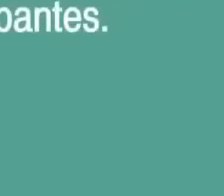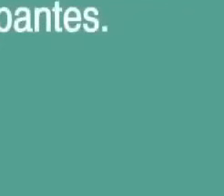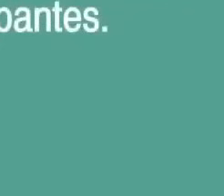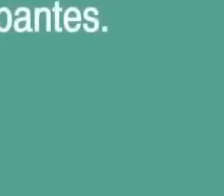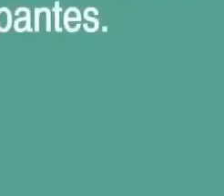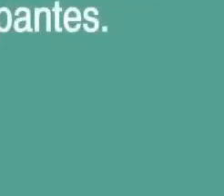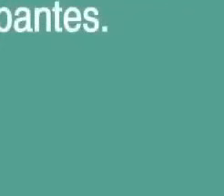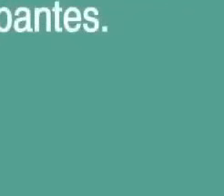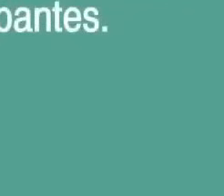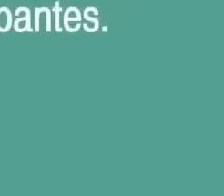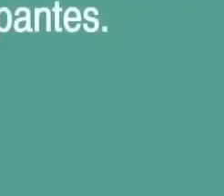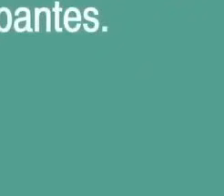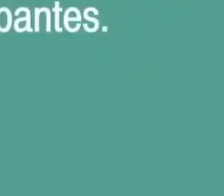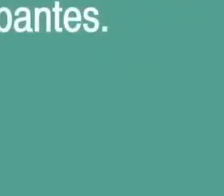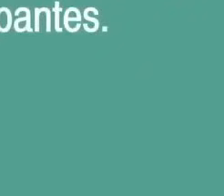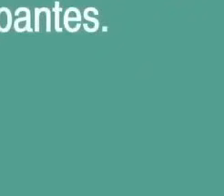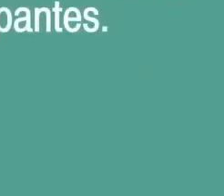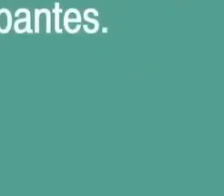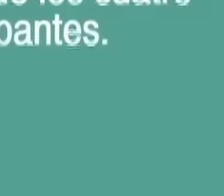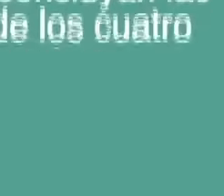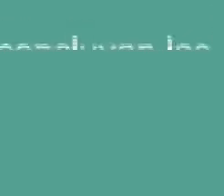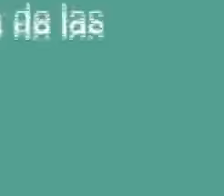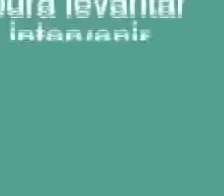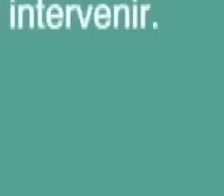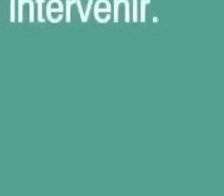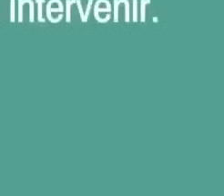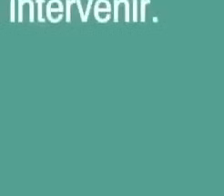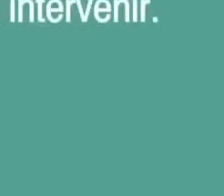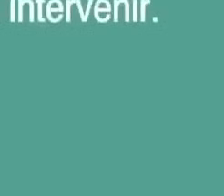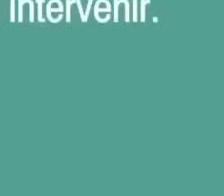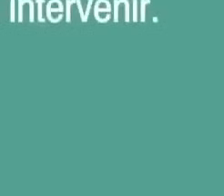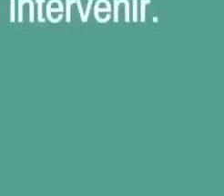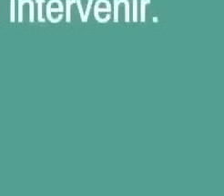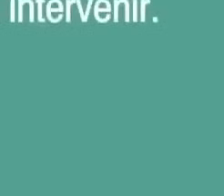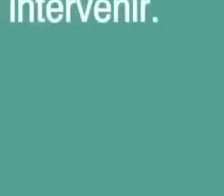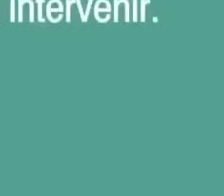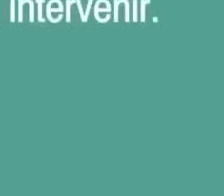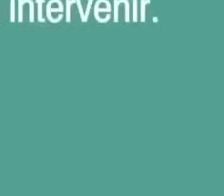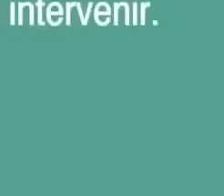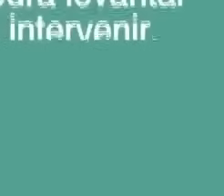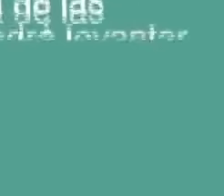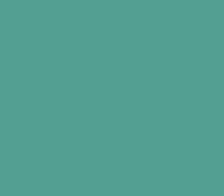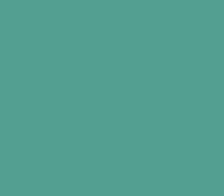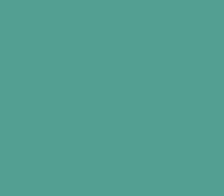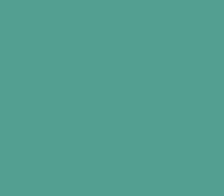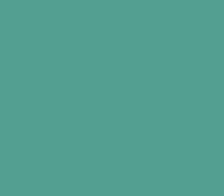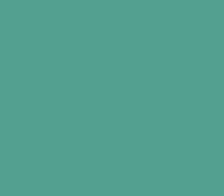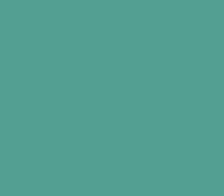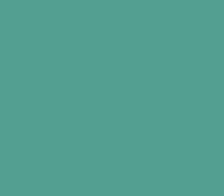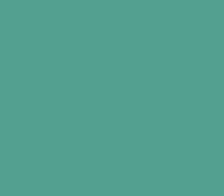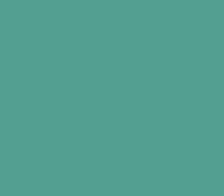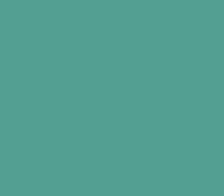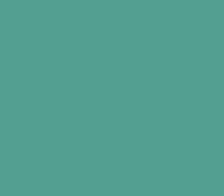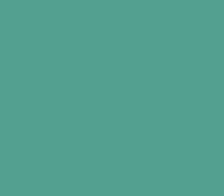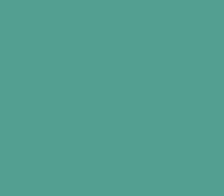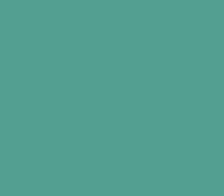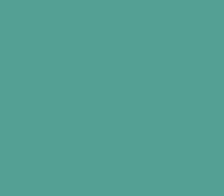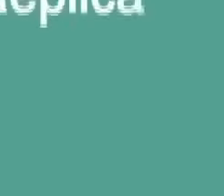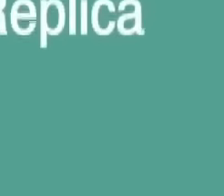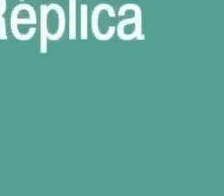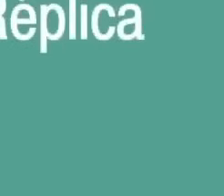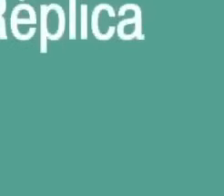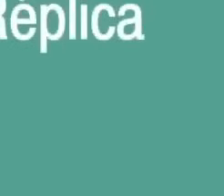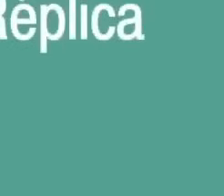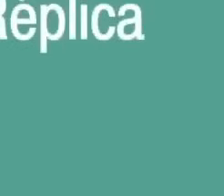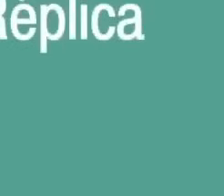vez que concluyan las respuestas de cada candidatura, cualquiera podrá levantar la mano para intervenir, realizar una réplica o, en su